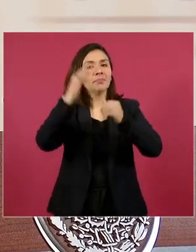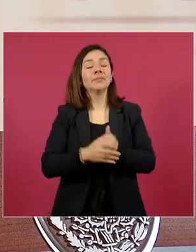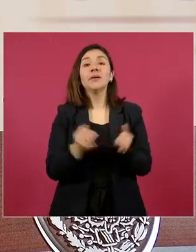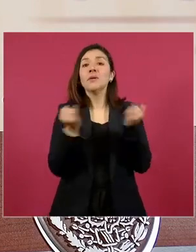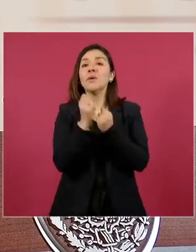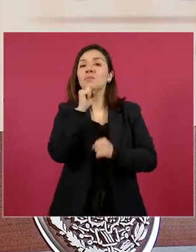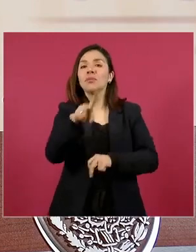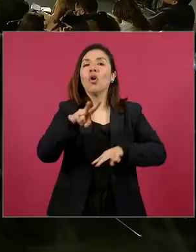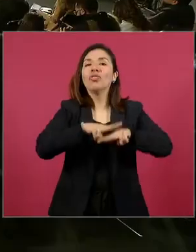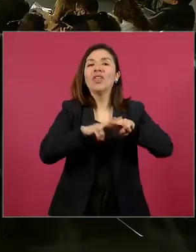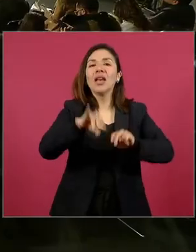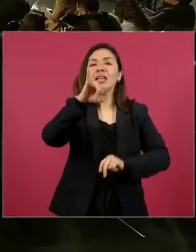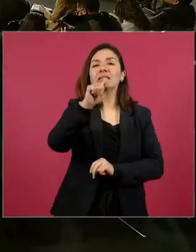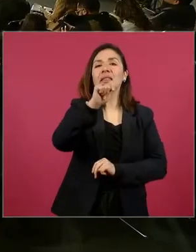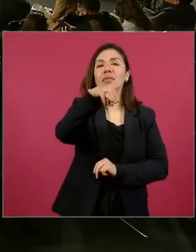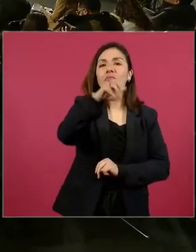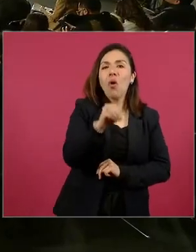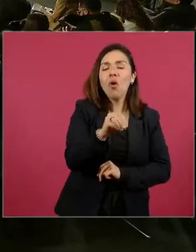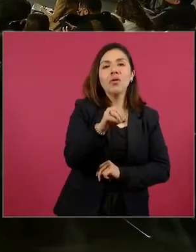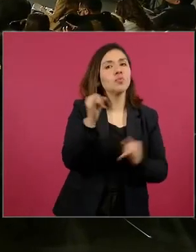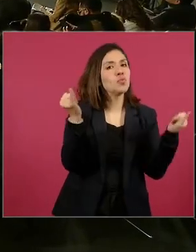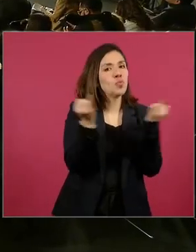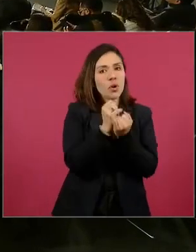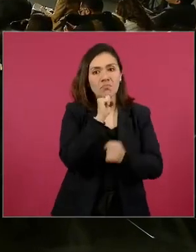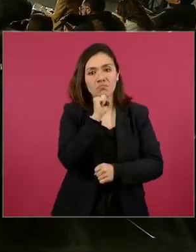y lo mismo, y